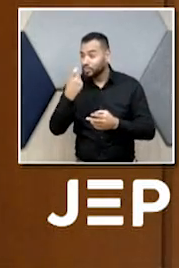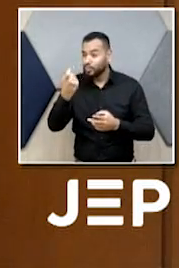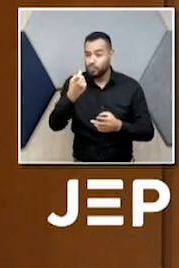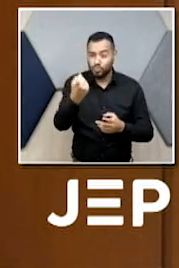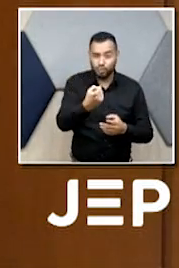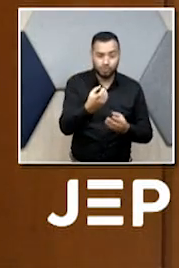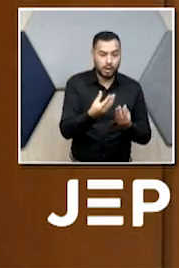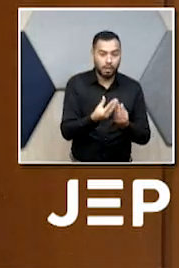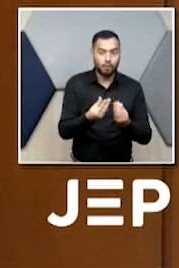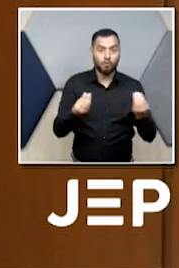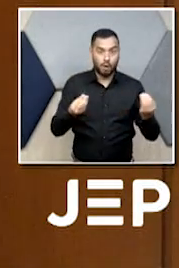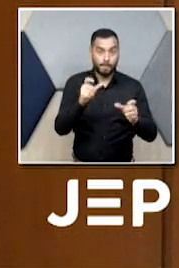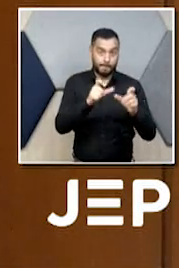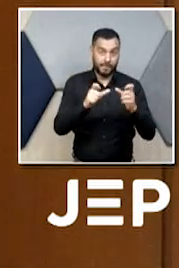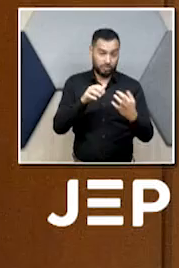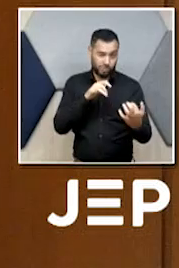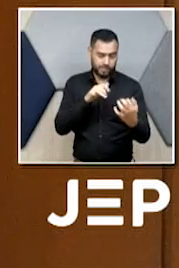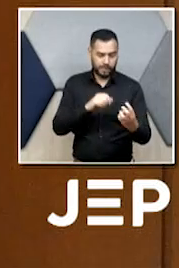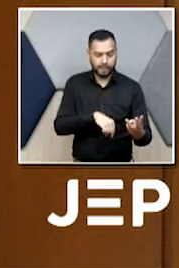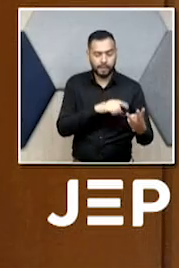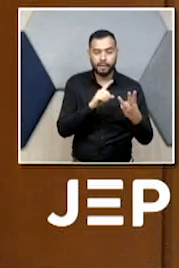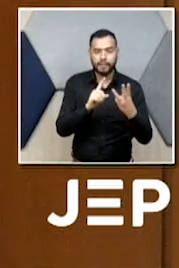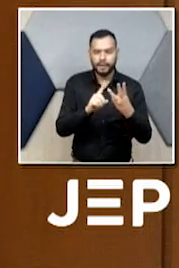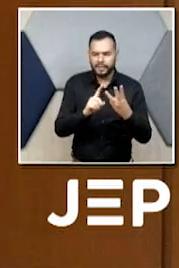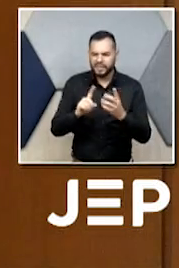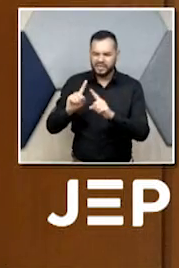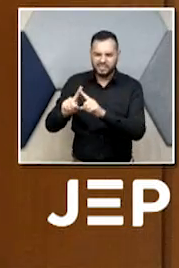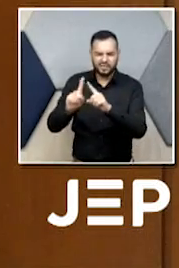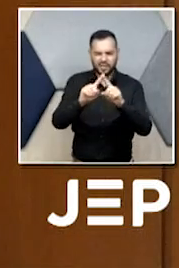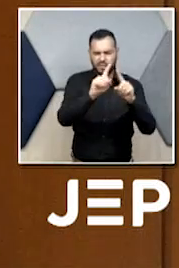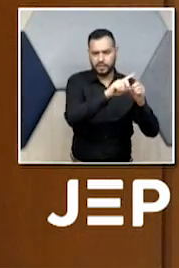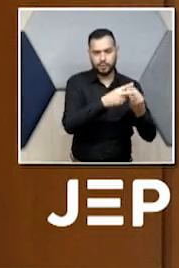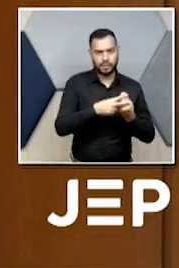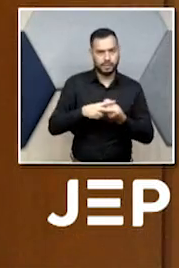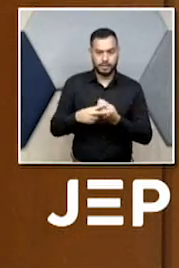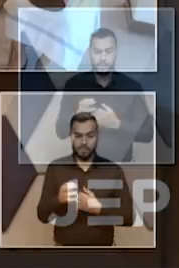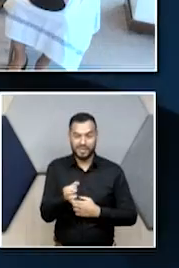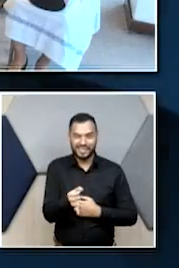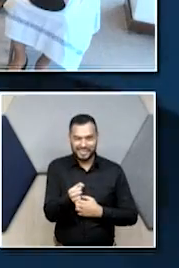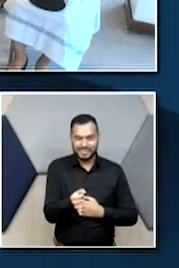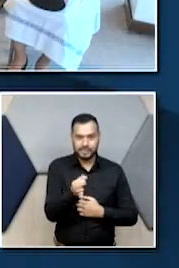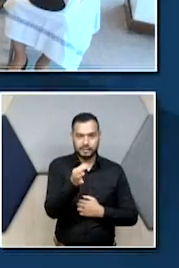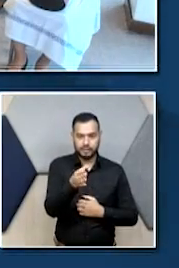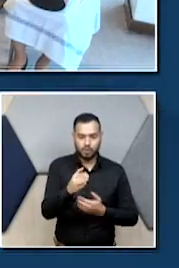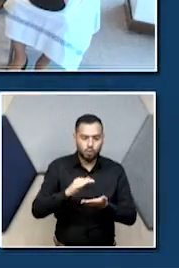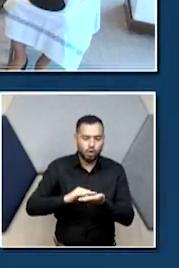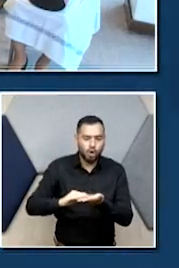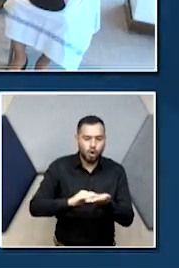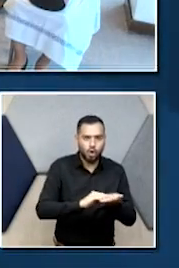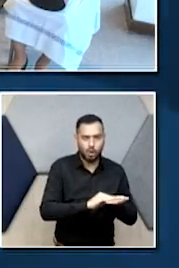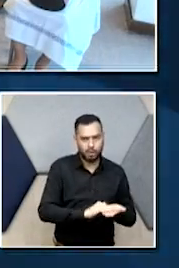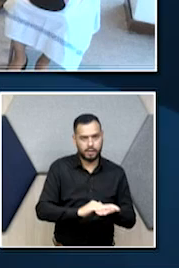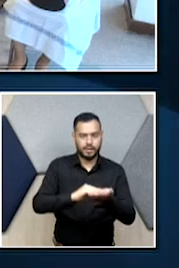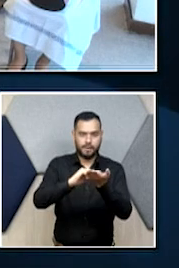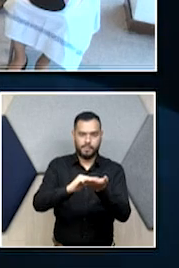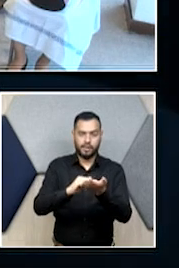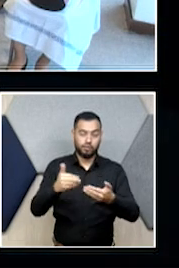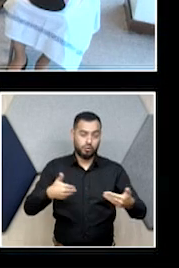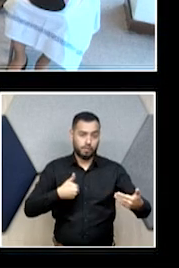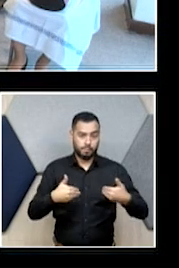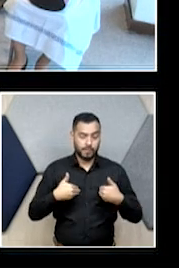Desaparecidas y los mecanismos que garantizan la reparación de las víctimas individual y